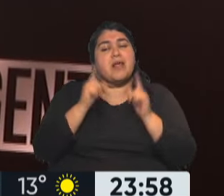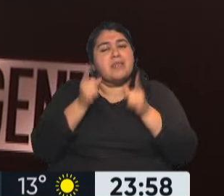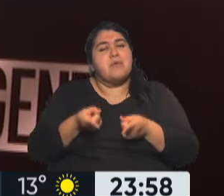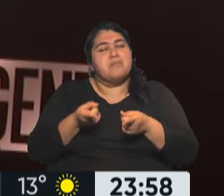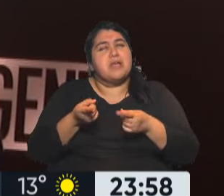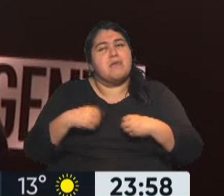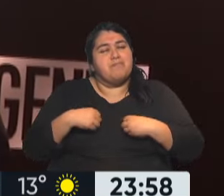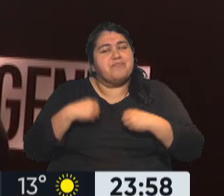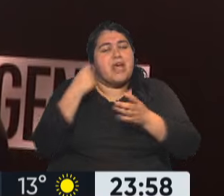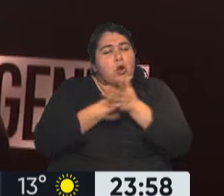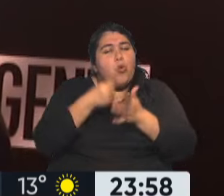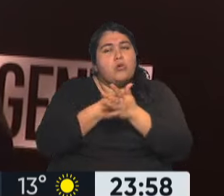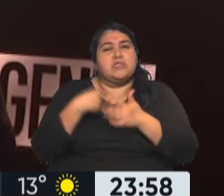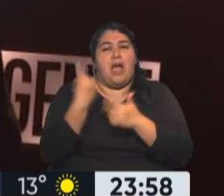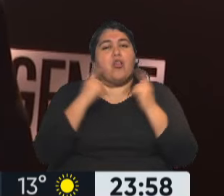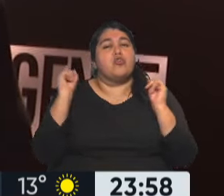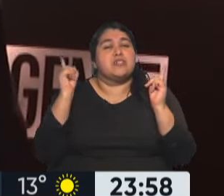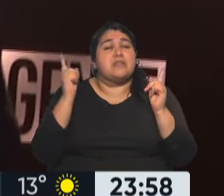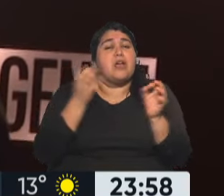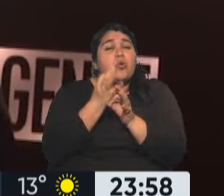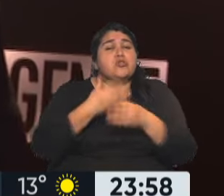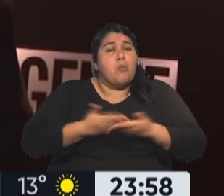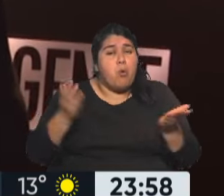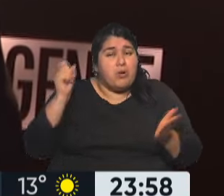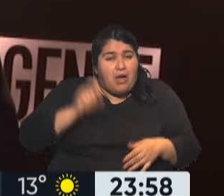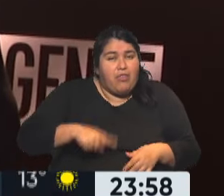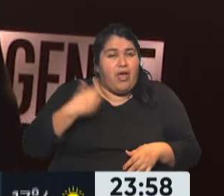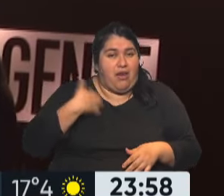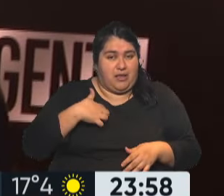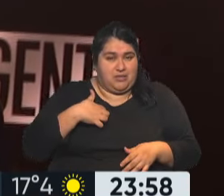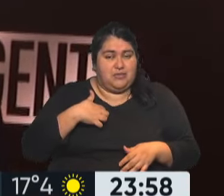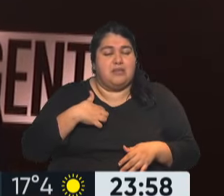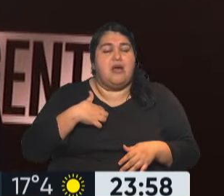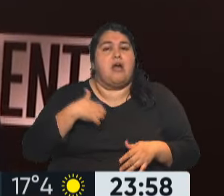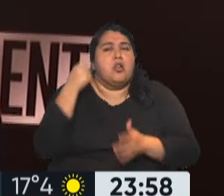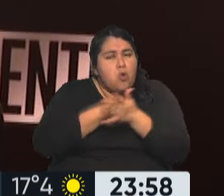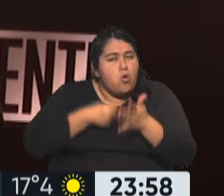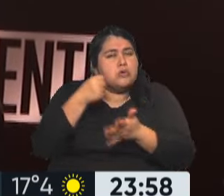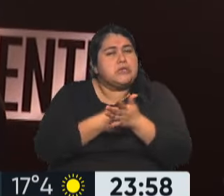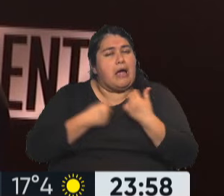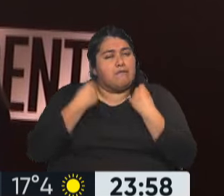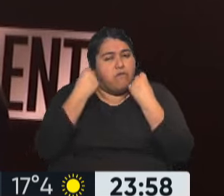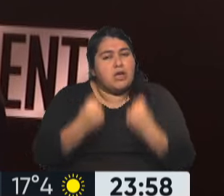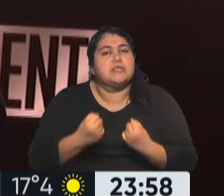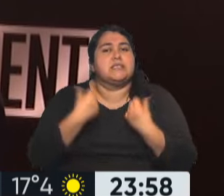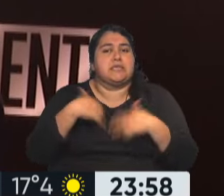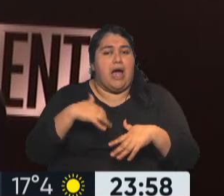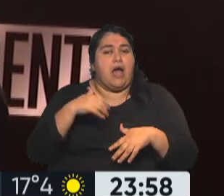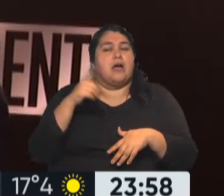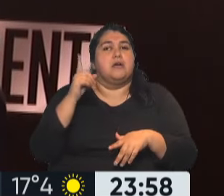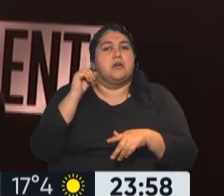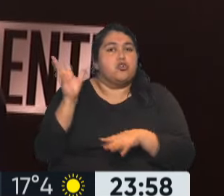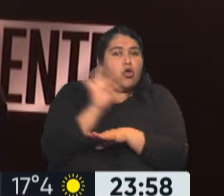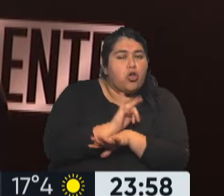de la lucha de los docentes en la educación pública de este país, que la yugan, que la pelean y que la apasionan todos